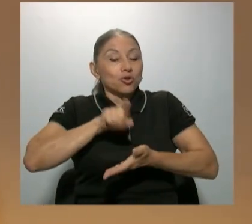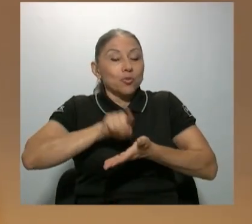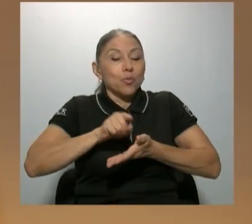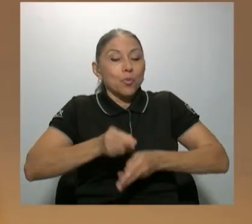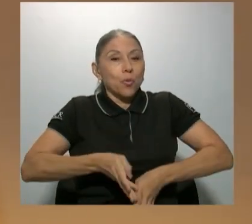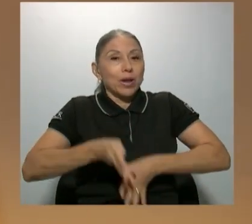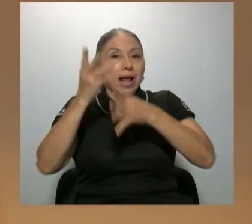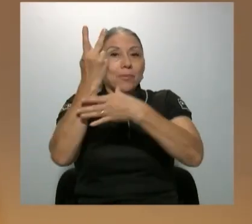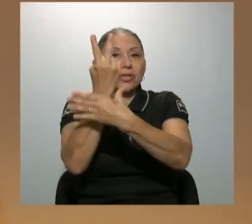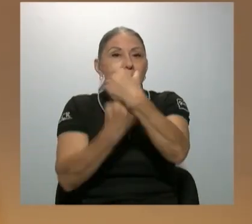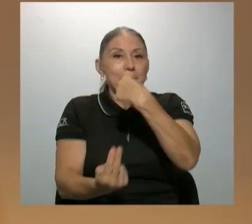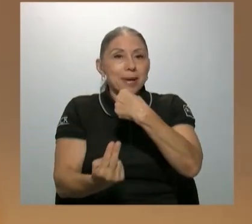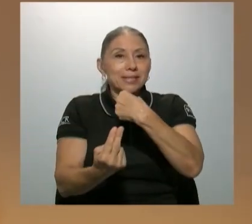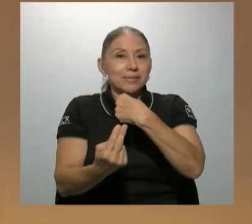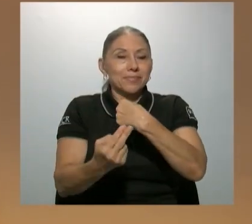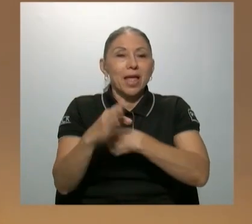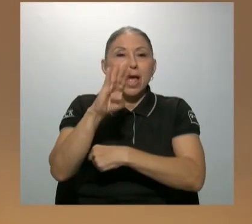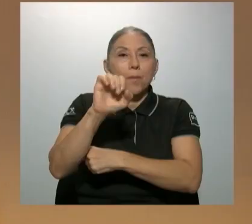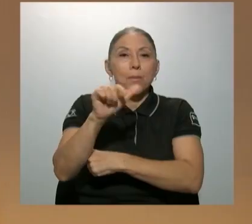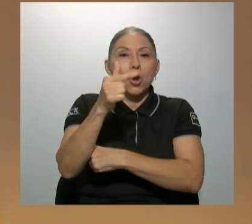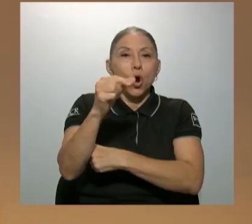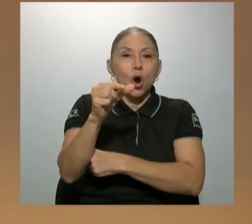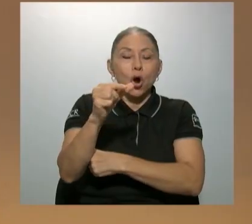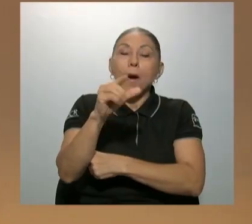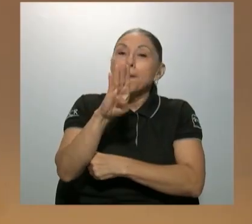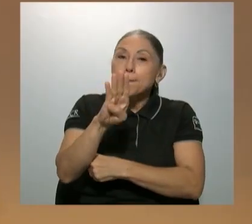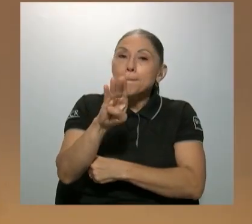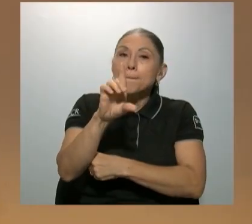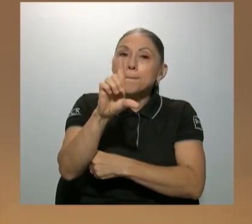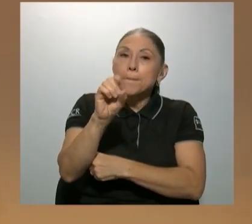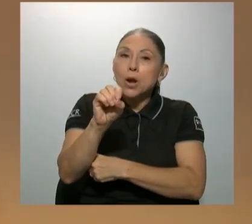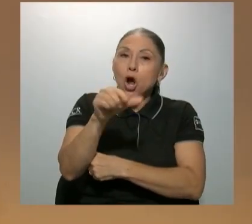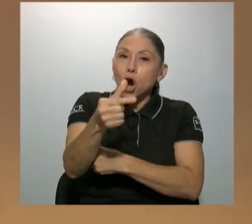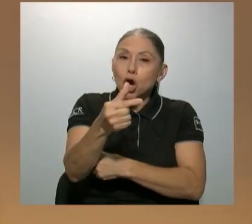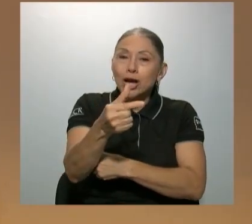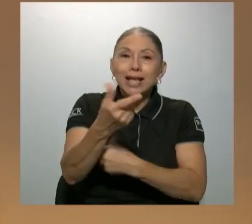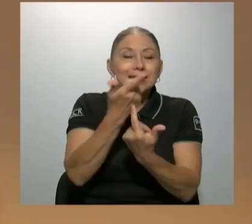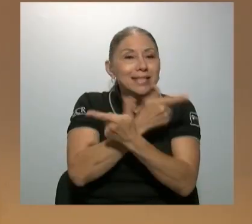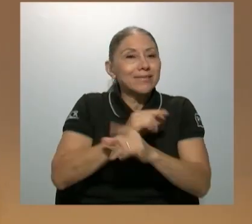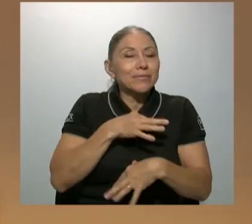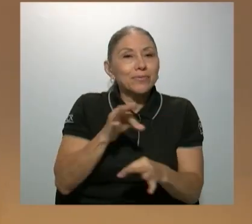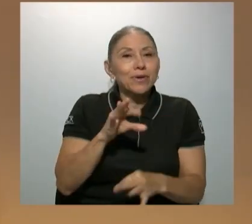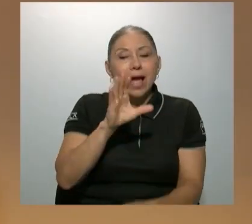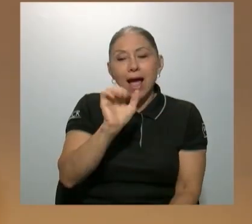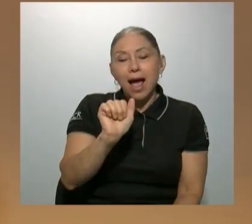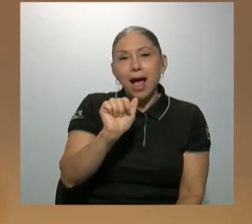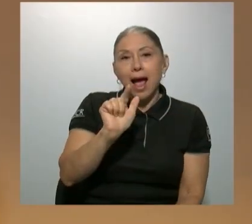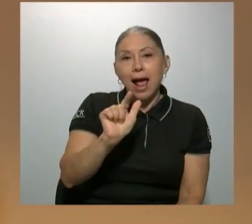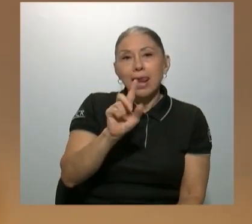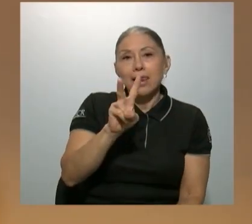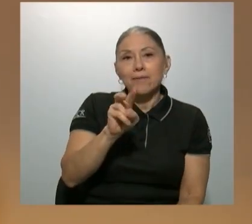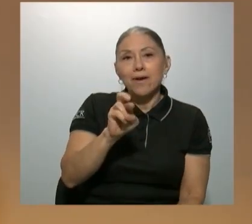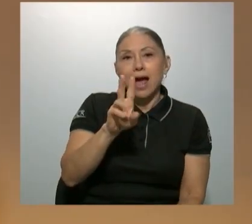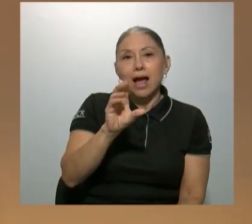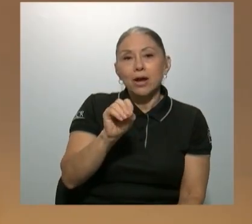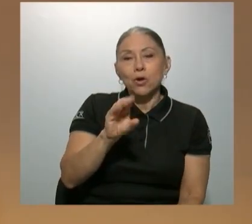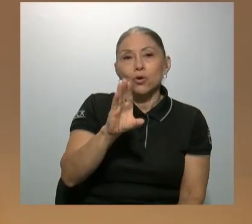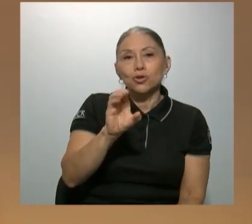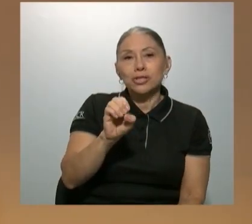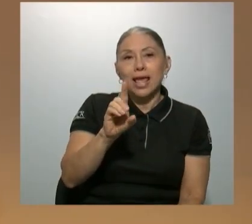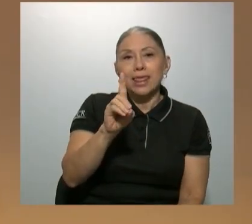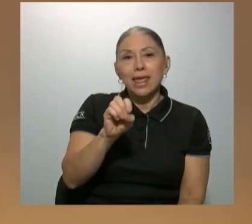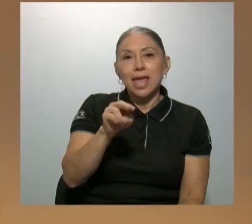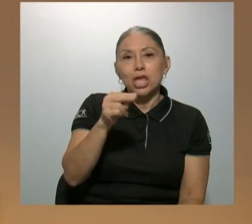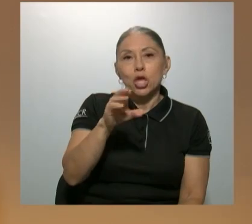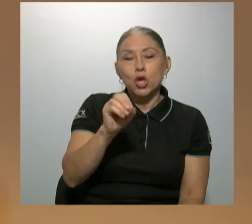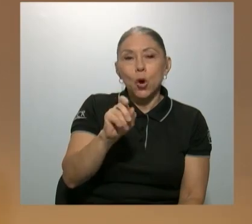es de suscripción libre y gratuita, alvarocedeño.com. Bienvenidos los que